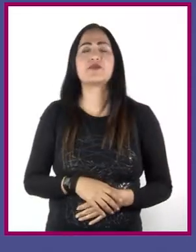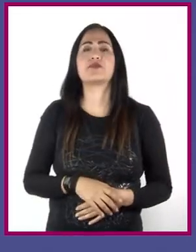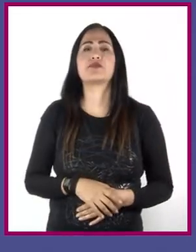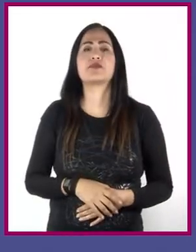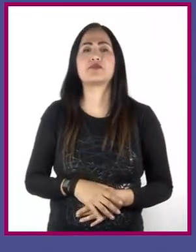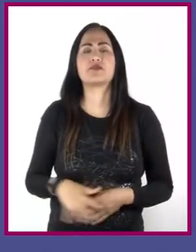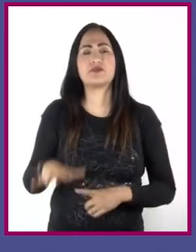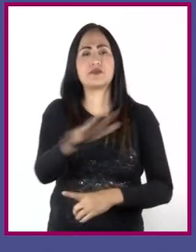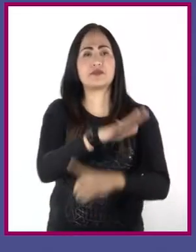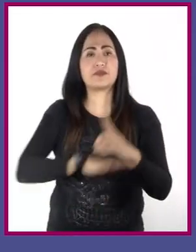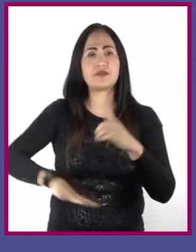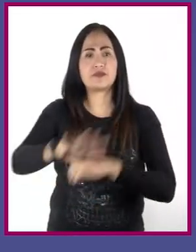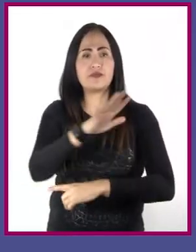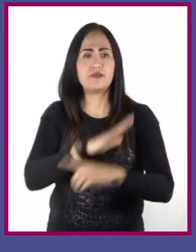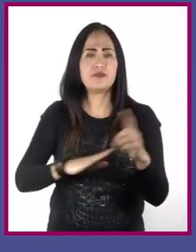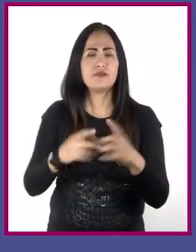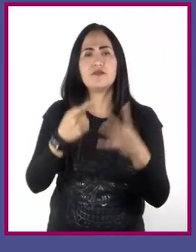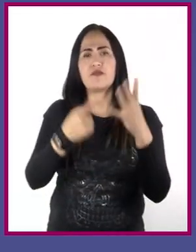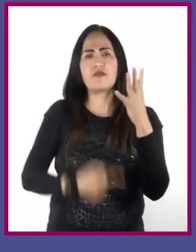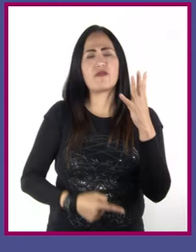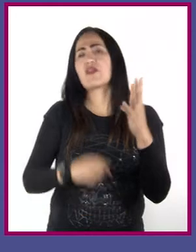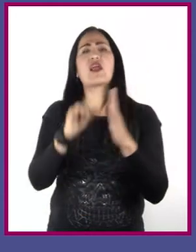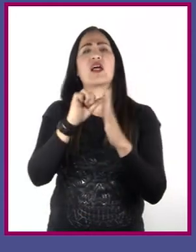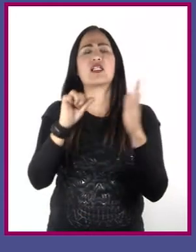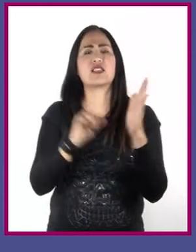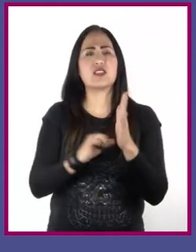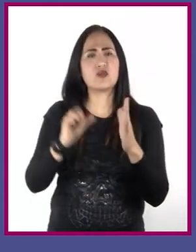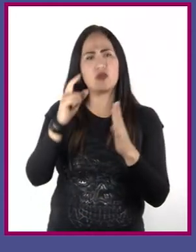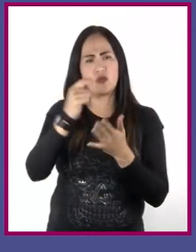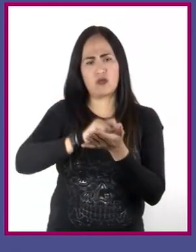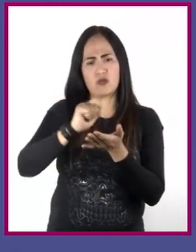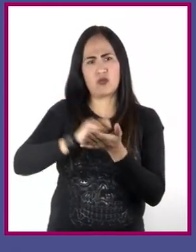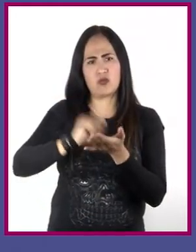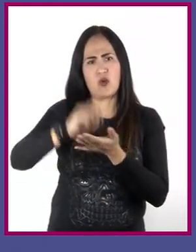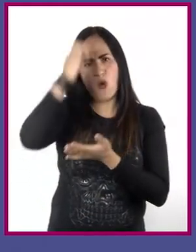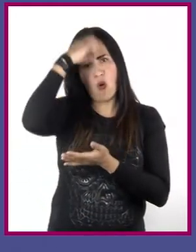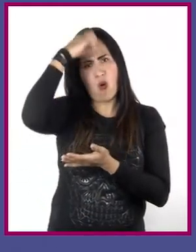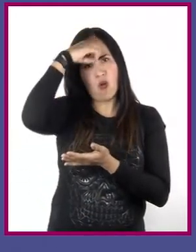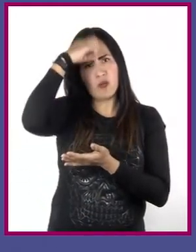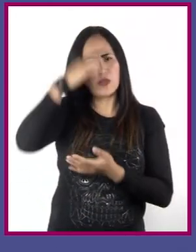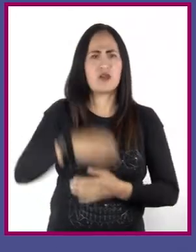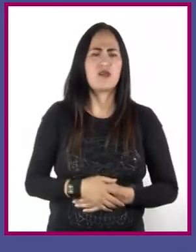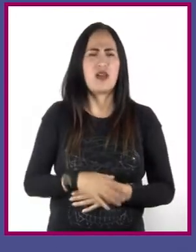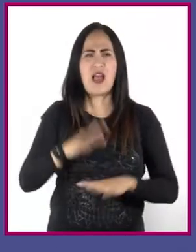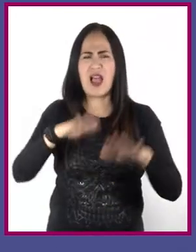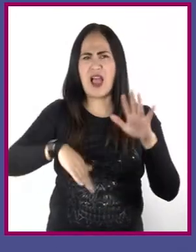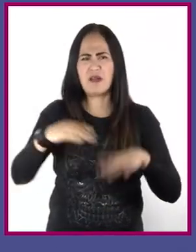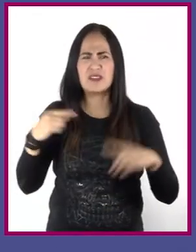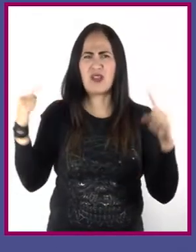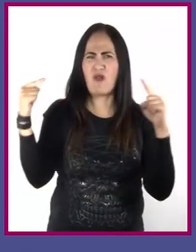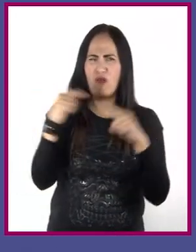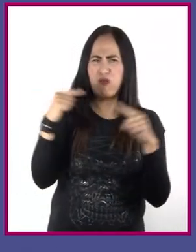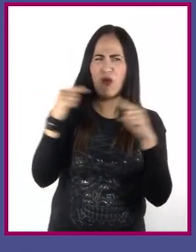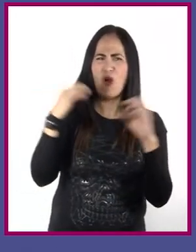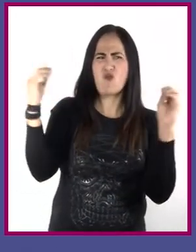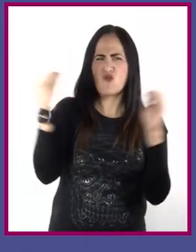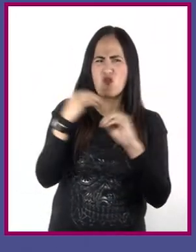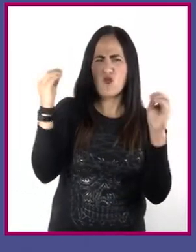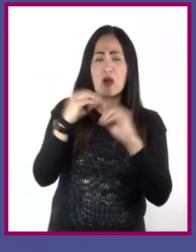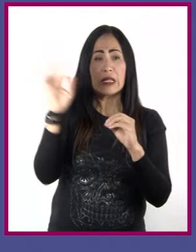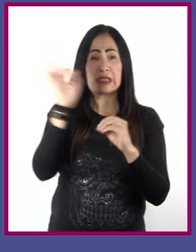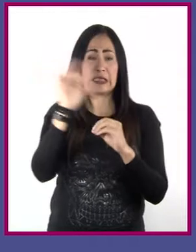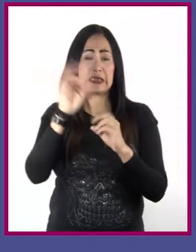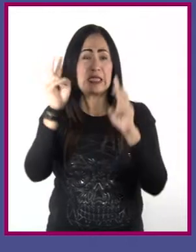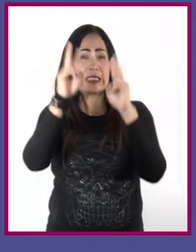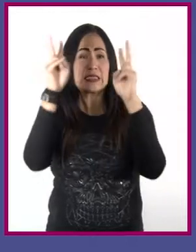esencialmente parcial y sesgada de los artículos de opinión hace que con frecuencia generen polémicas intensas. Cuando el tema y el